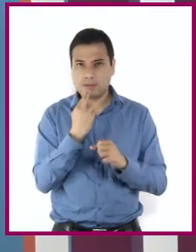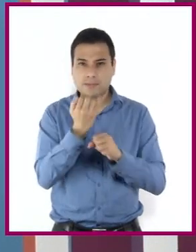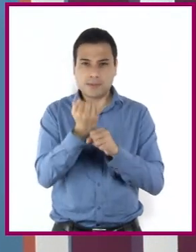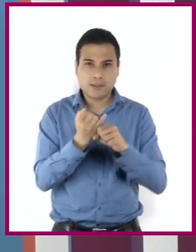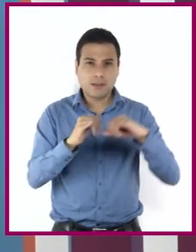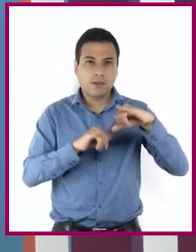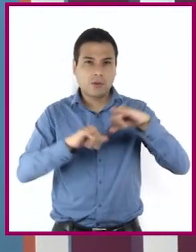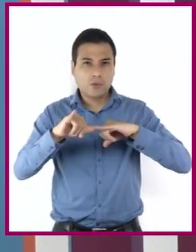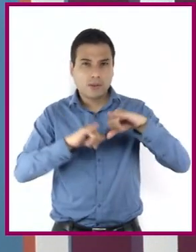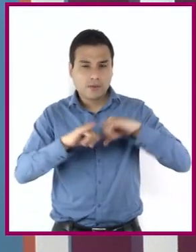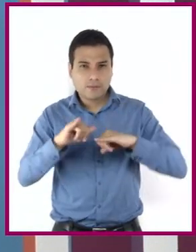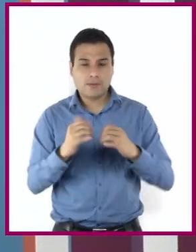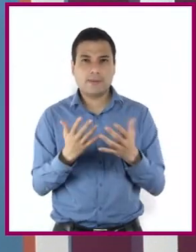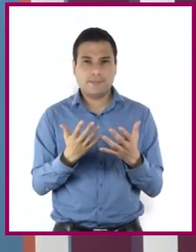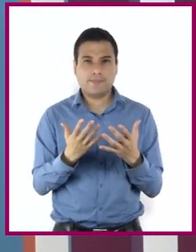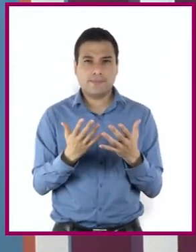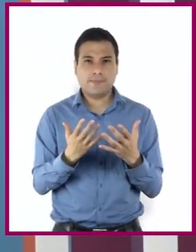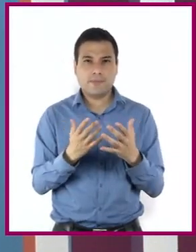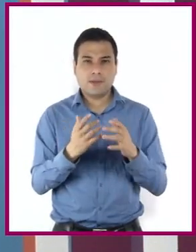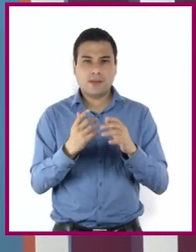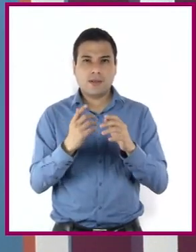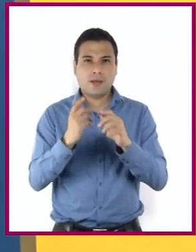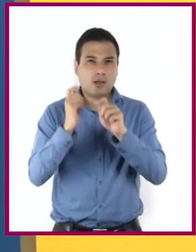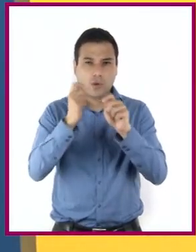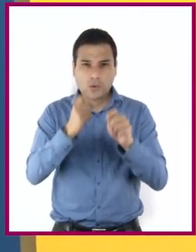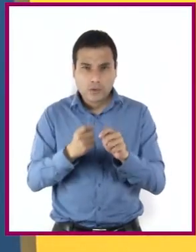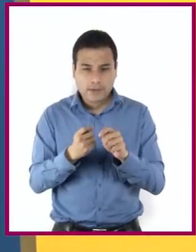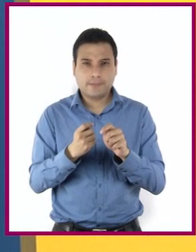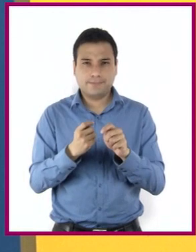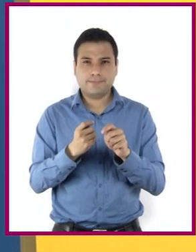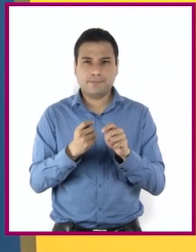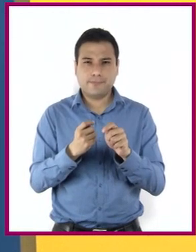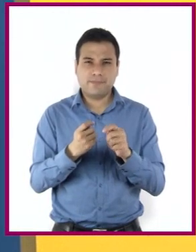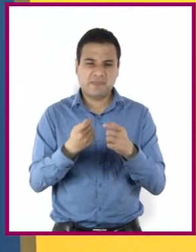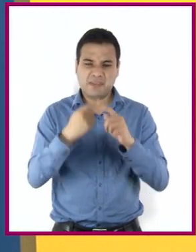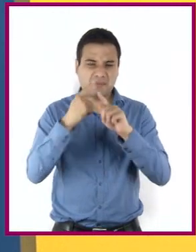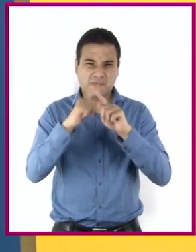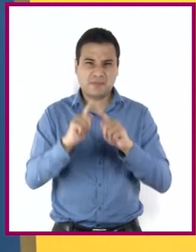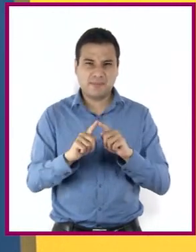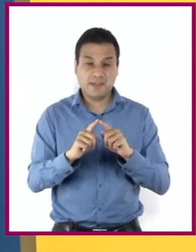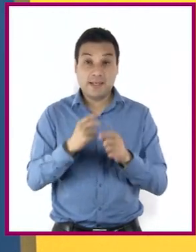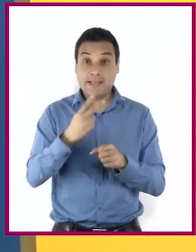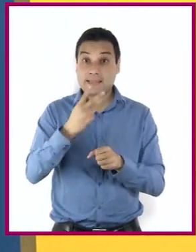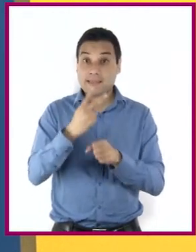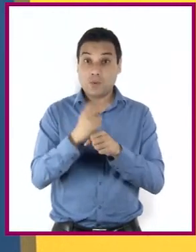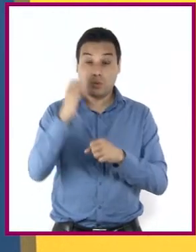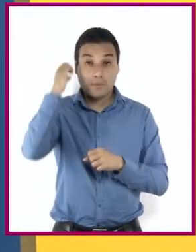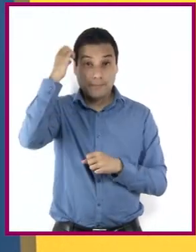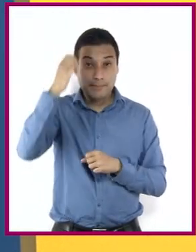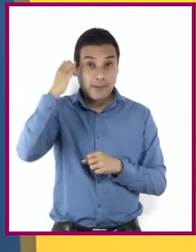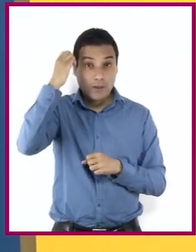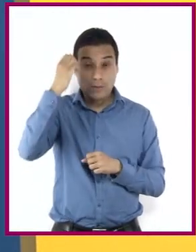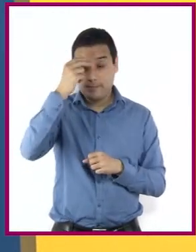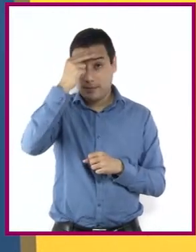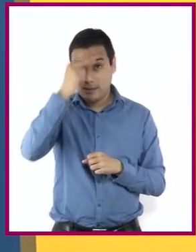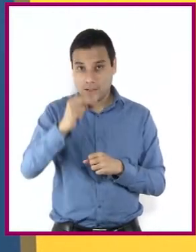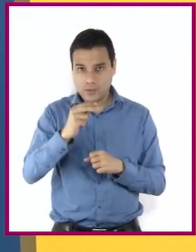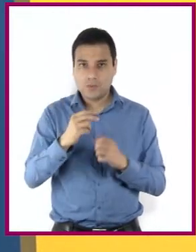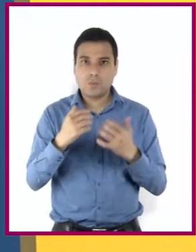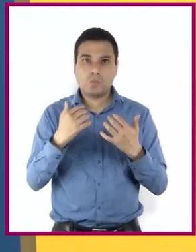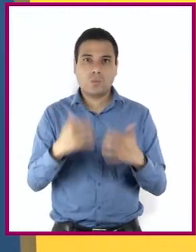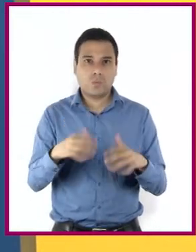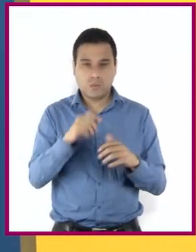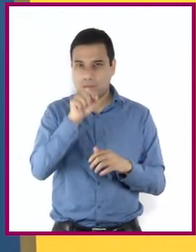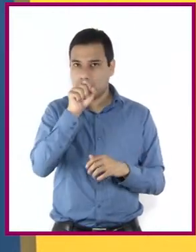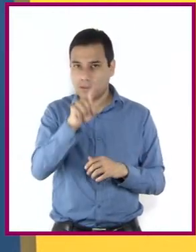geografía, arqueología y mineralogía. El Segundo Imperio Mexicano también trascendió a las